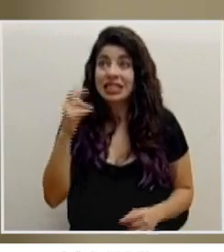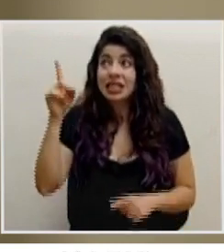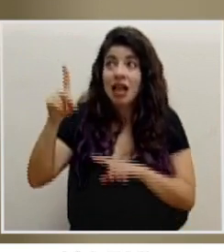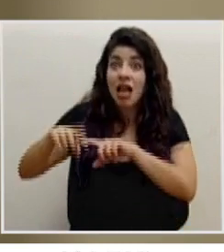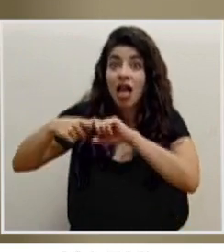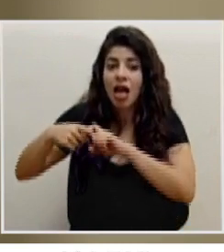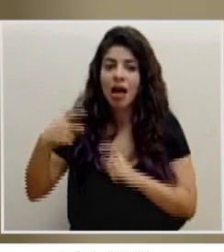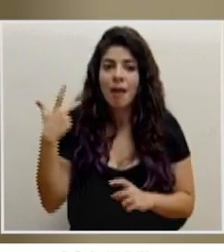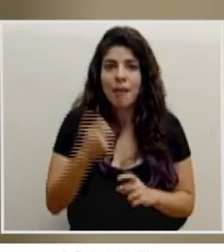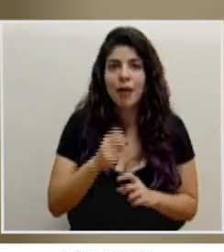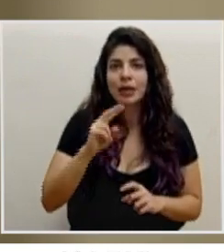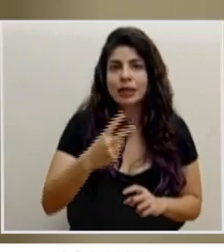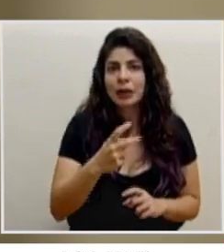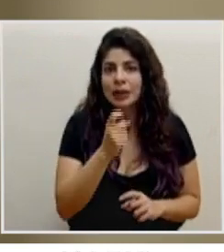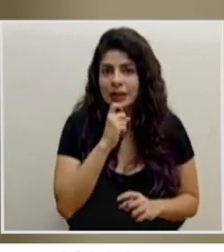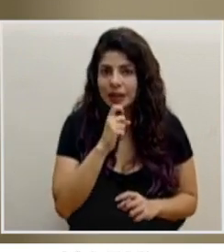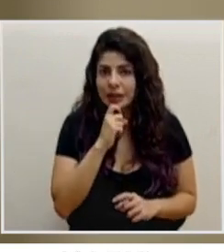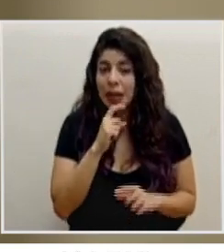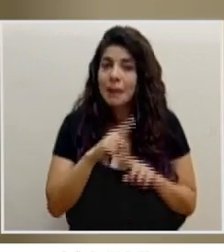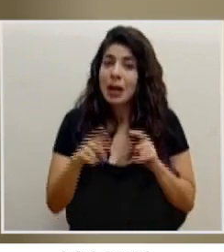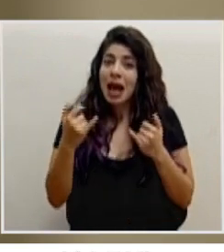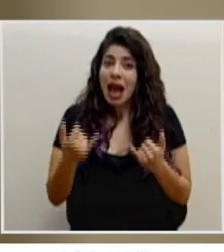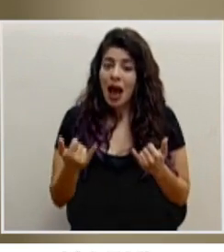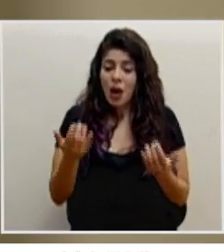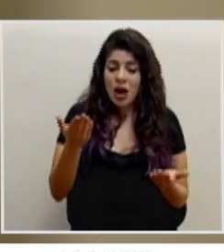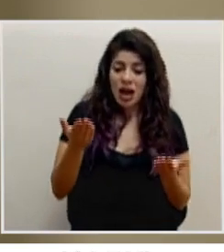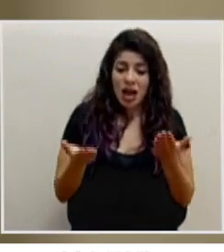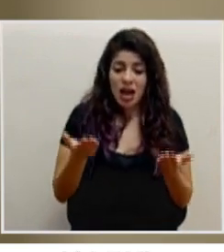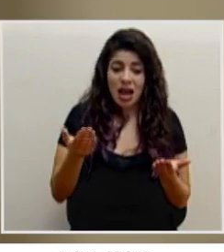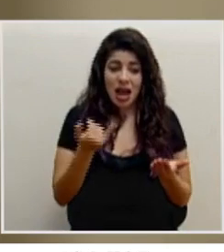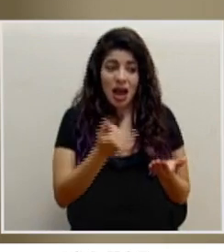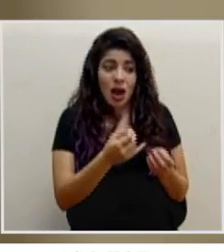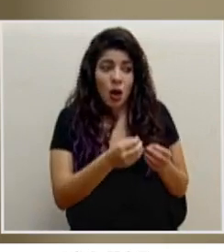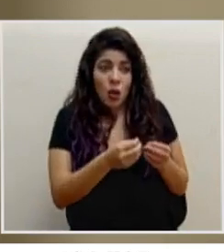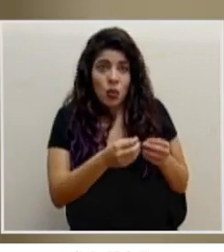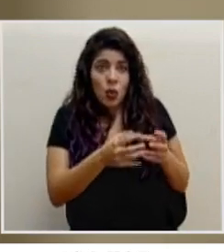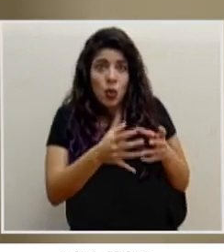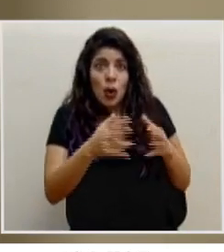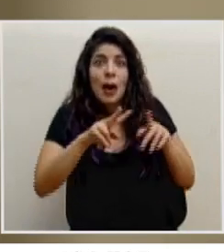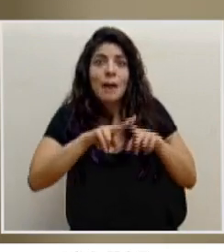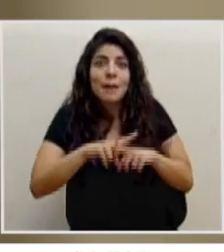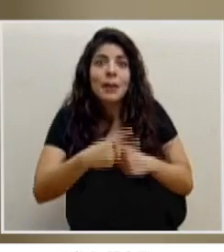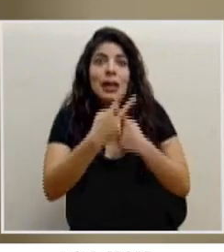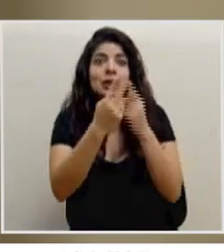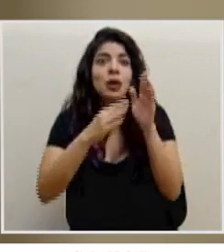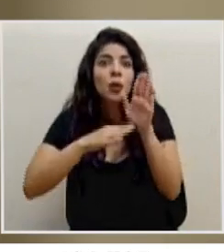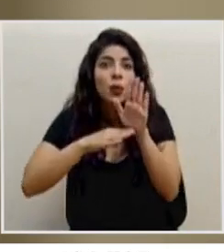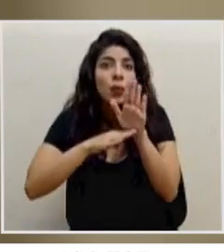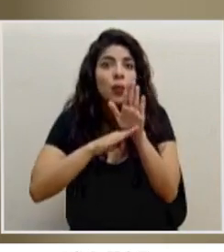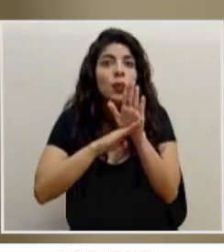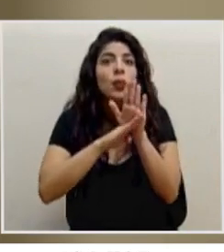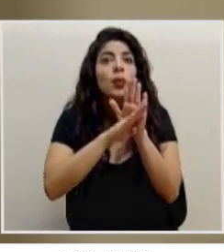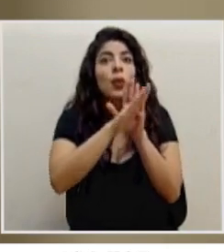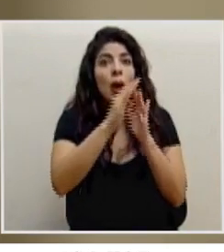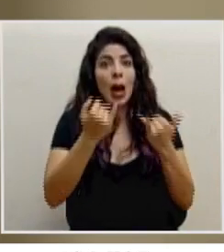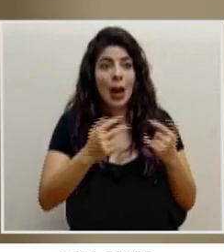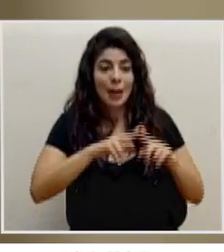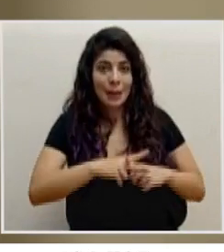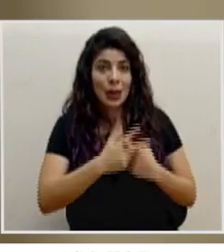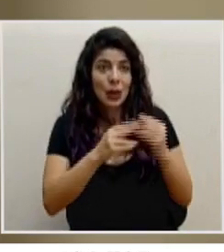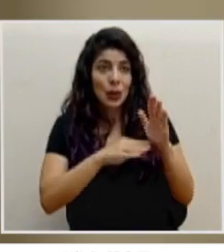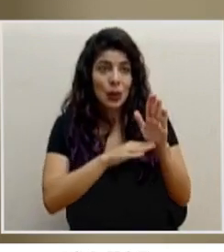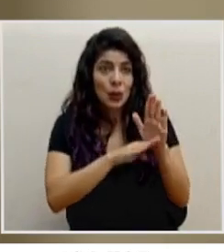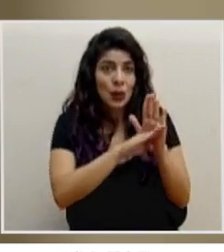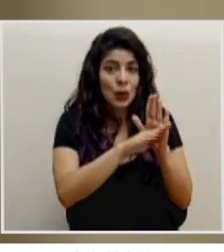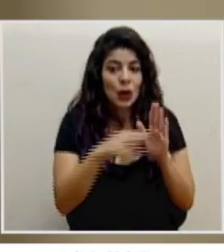Pero en este momento estamos sopesando la situación de una ola que ya está dando sus amagos de inicio y que tenemos